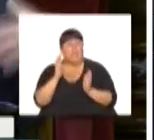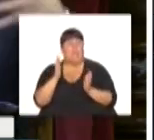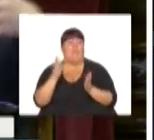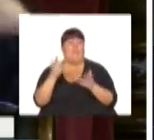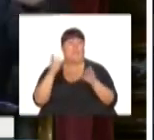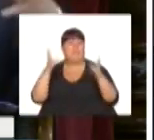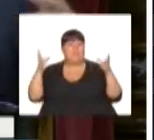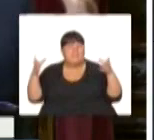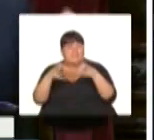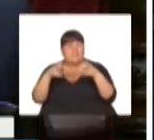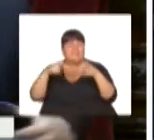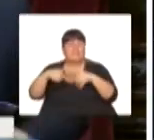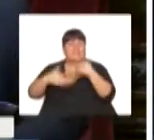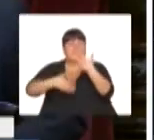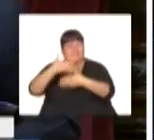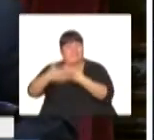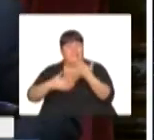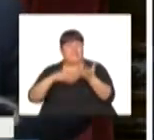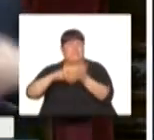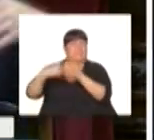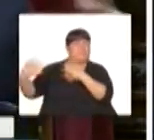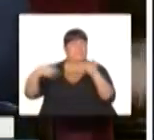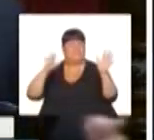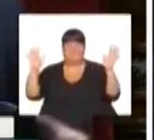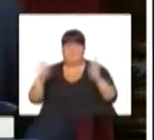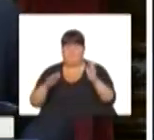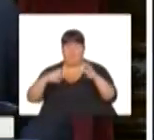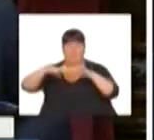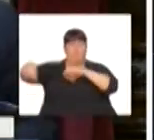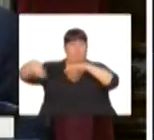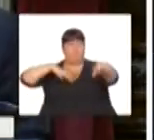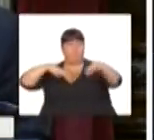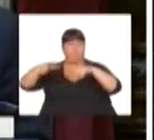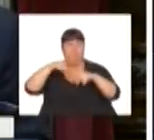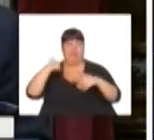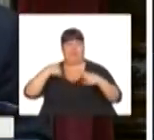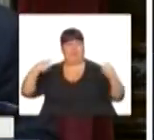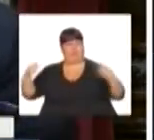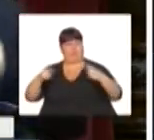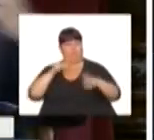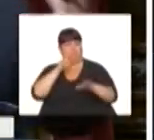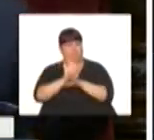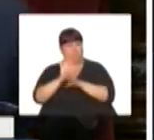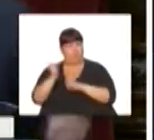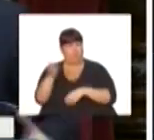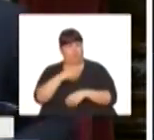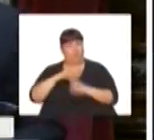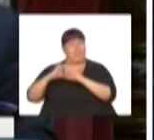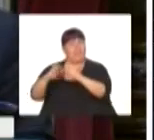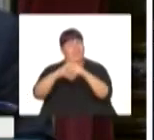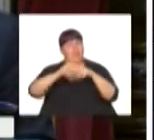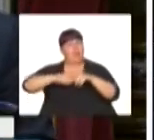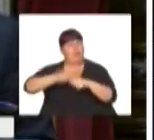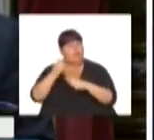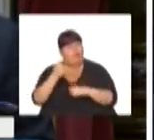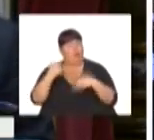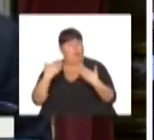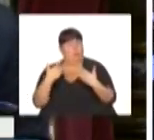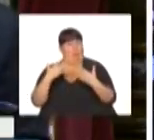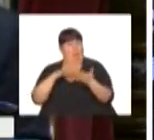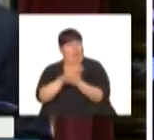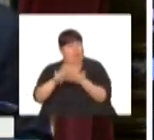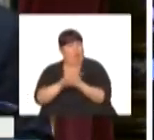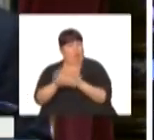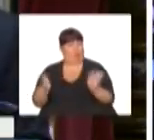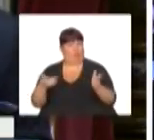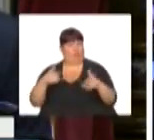tengas enfrente, lo de menos. Te va mal a vos y el fracaso es tuyo. Y los otros van a cosechar a través de tu fracaso. A